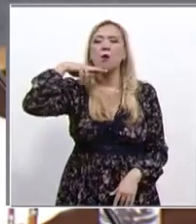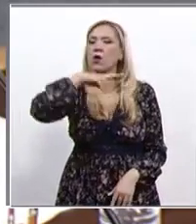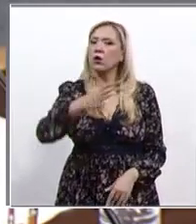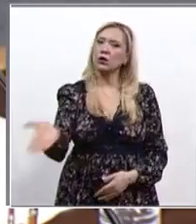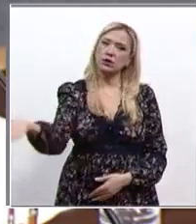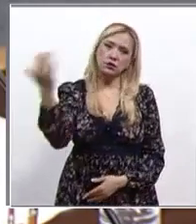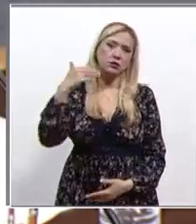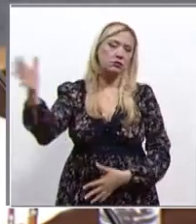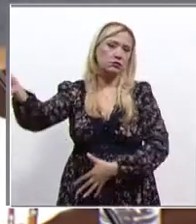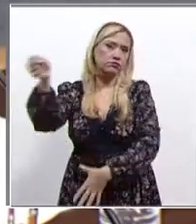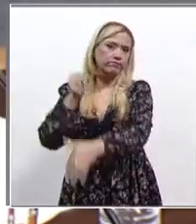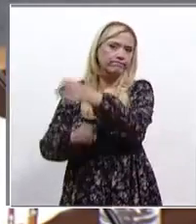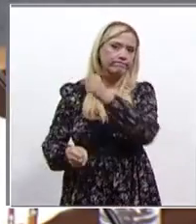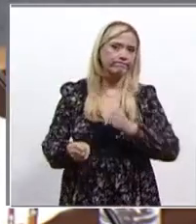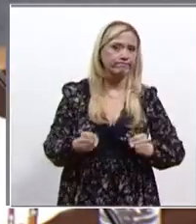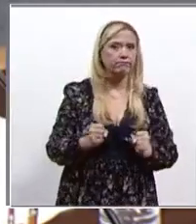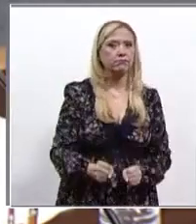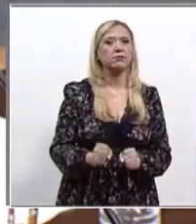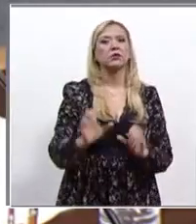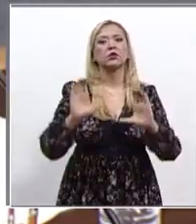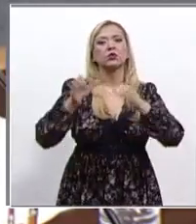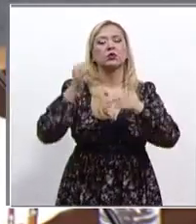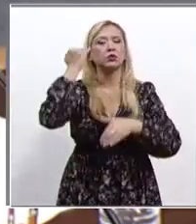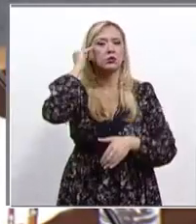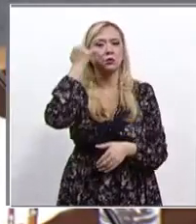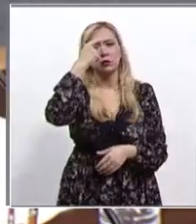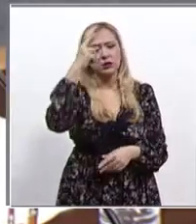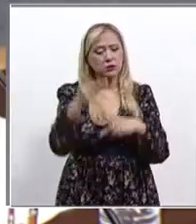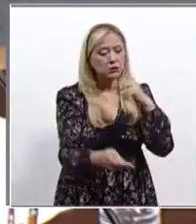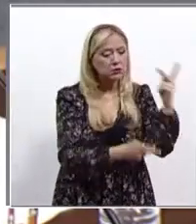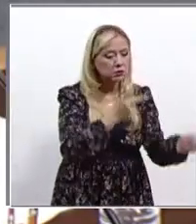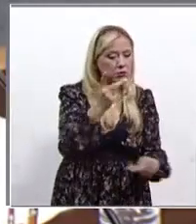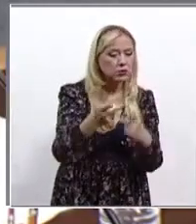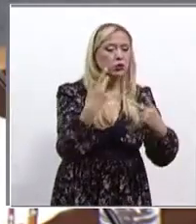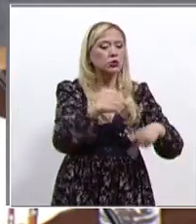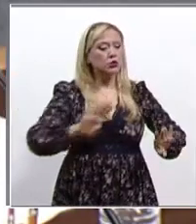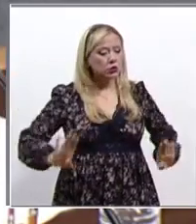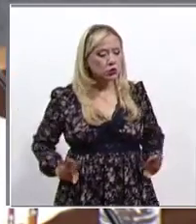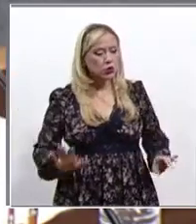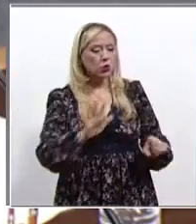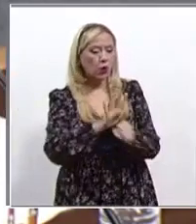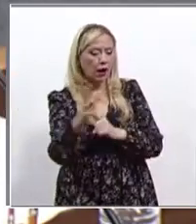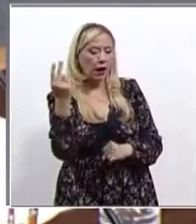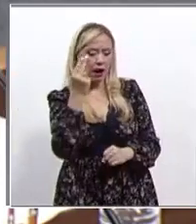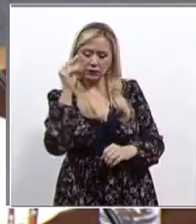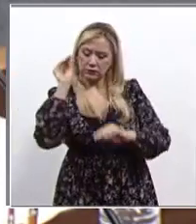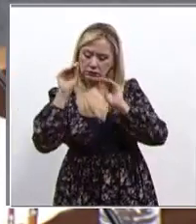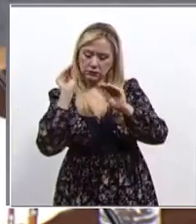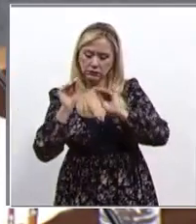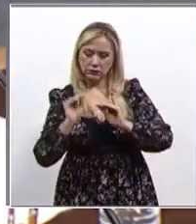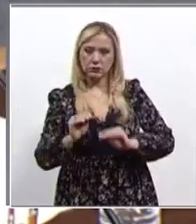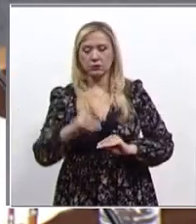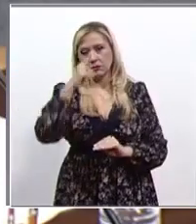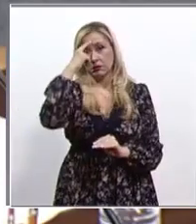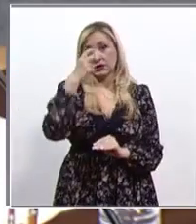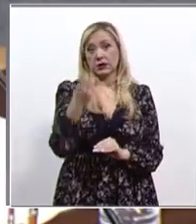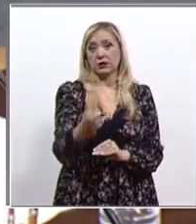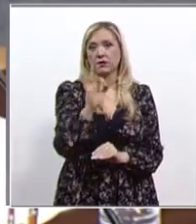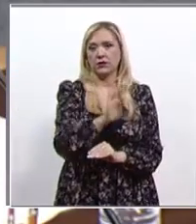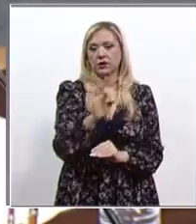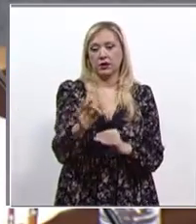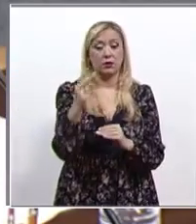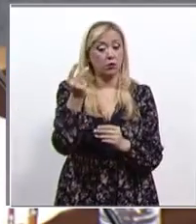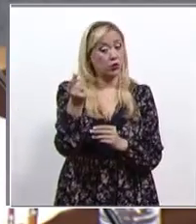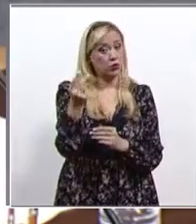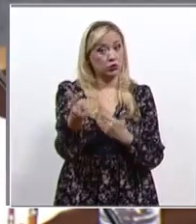gestiones necesarias a fin de continuar con el proceso de consulta previa, realizando los ajustes indispensables en las fechas originalmente programadas, cuidando en